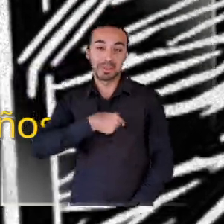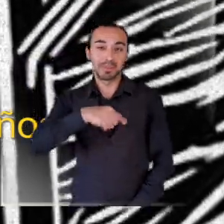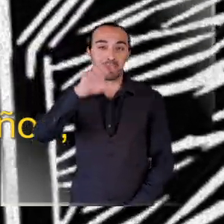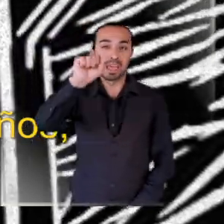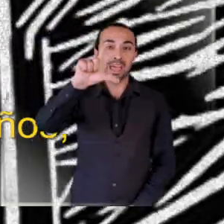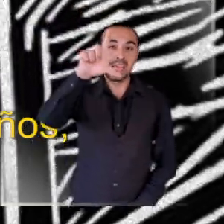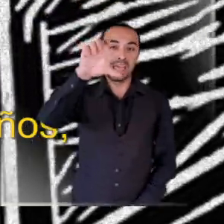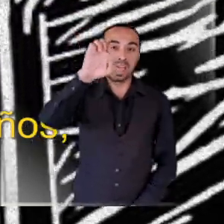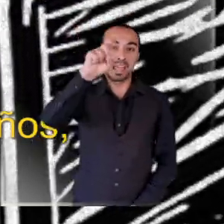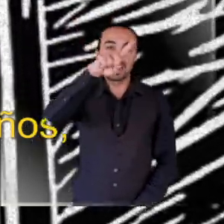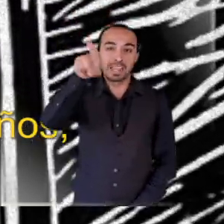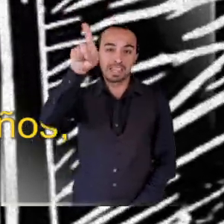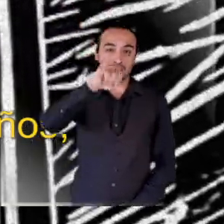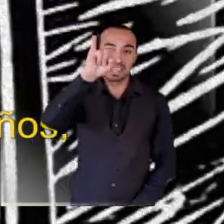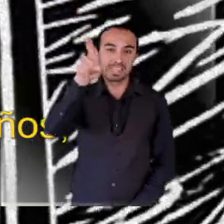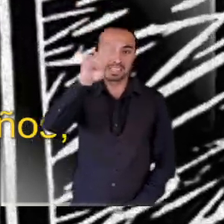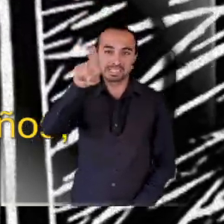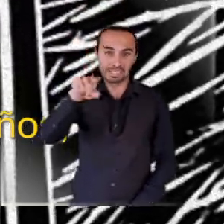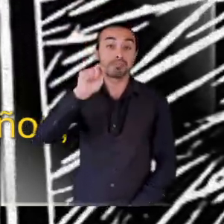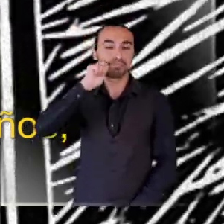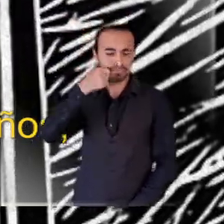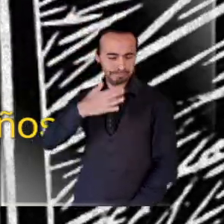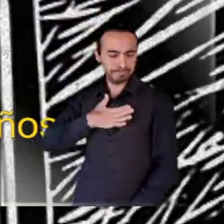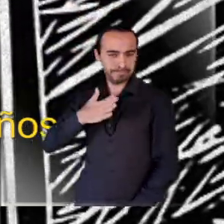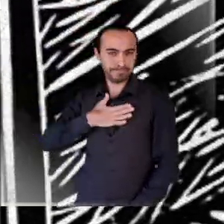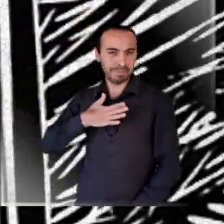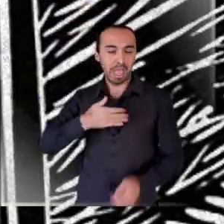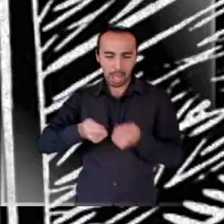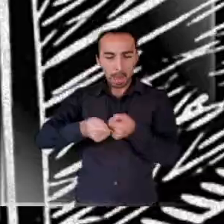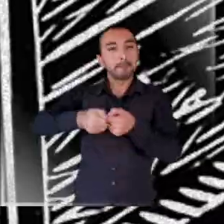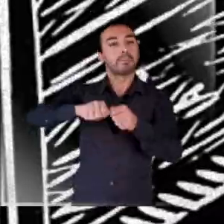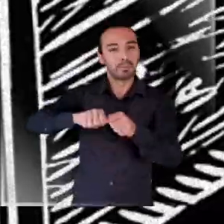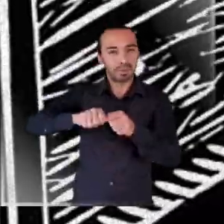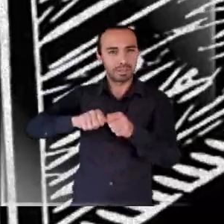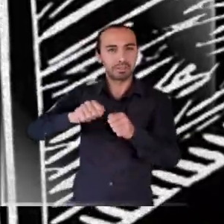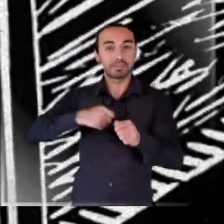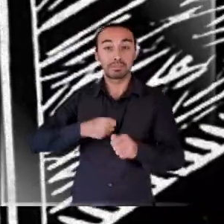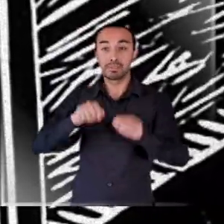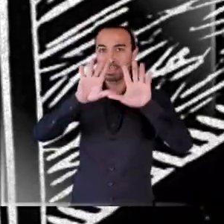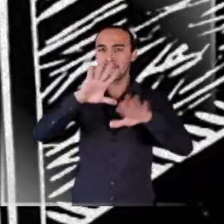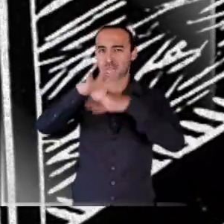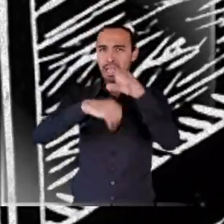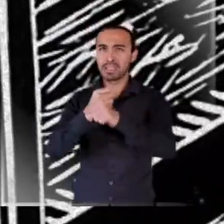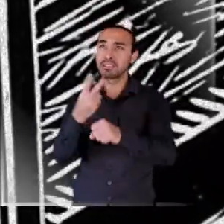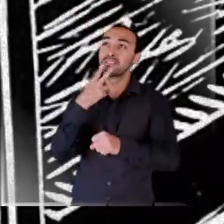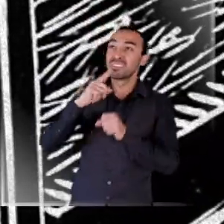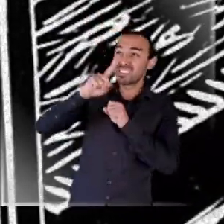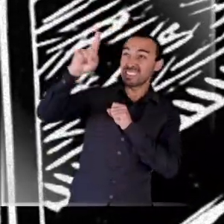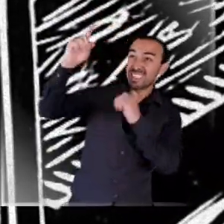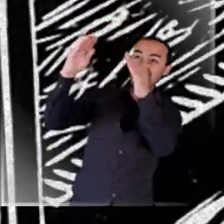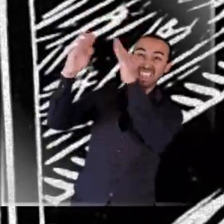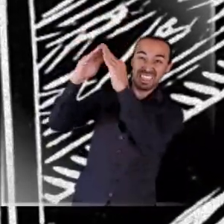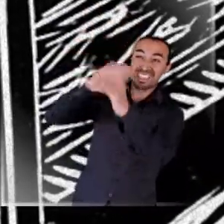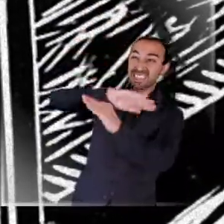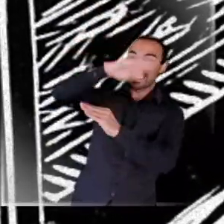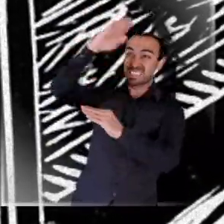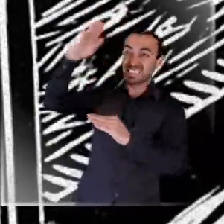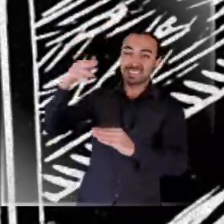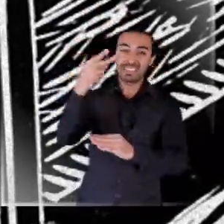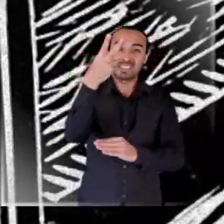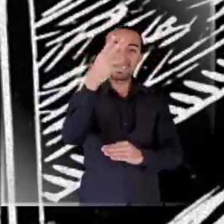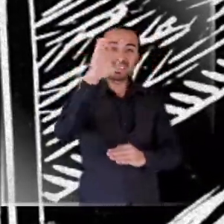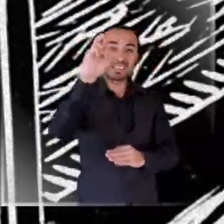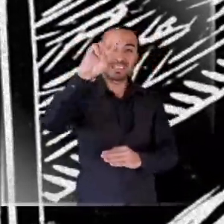Soy el Alexis, pero todos me dicen el Pulga. Tengo 10 años, vivo en la punta del cerro, allá, en el vergel, entre la pólvora